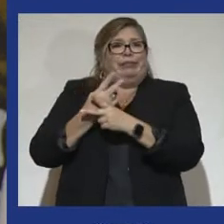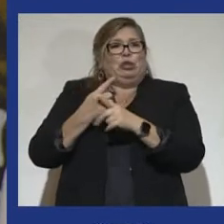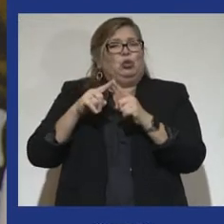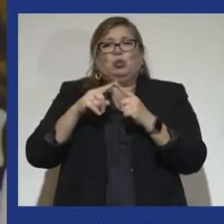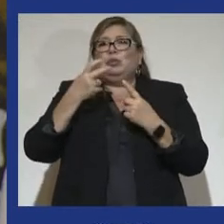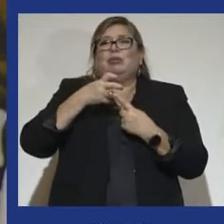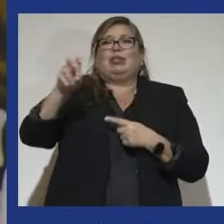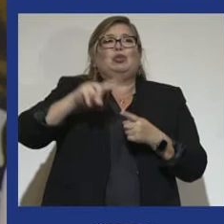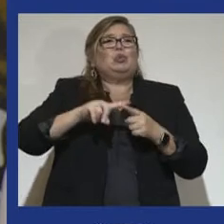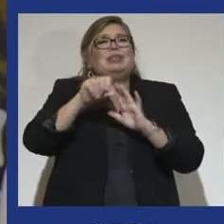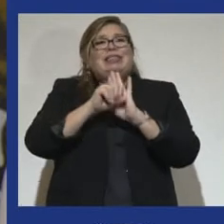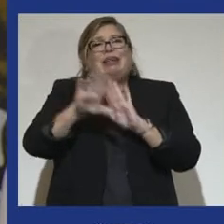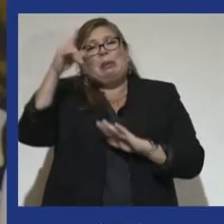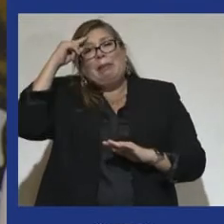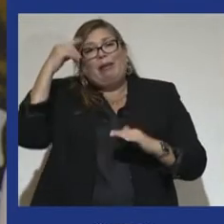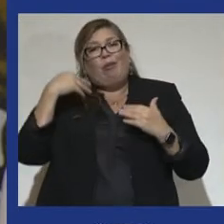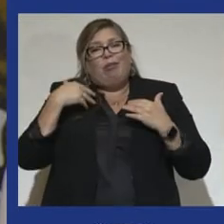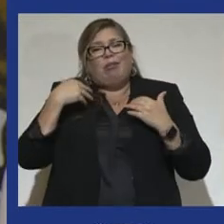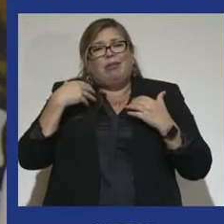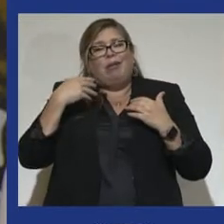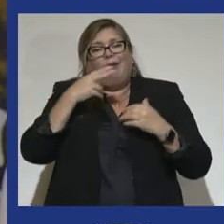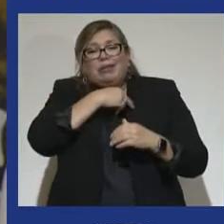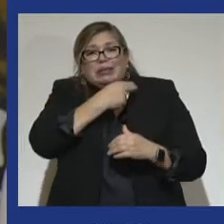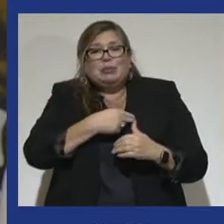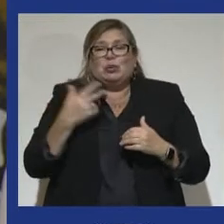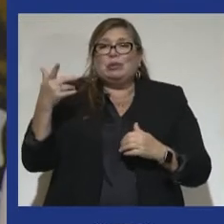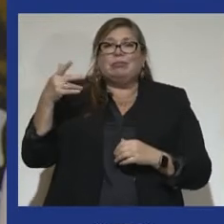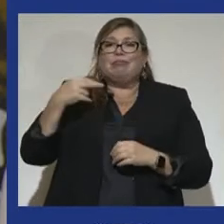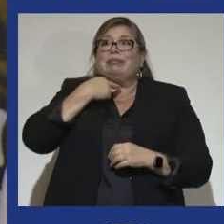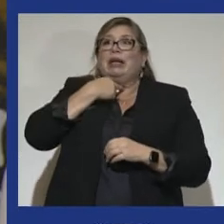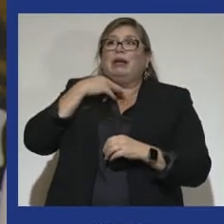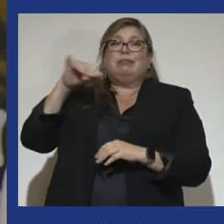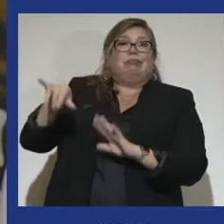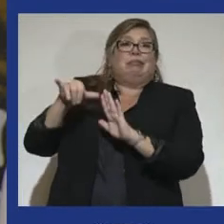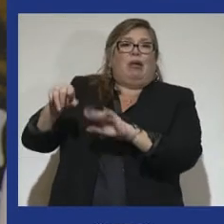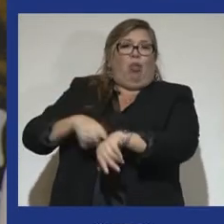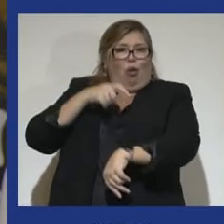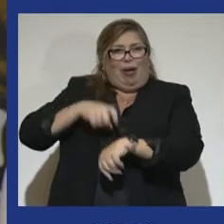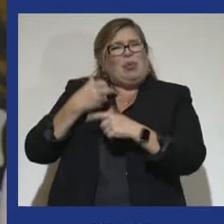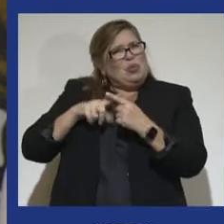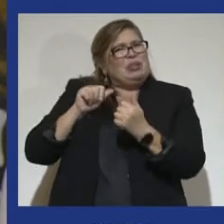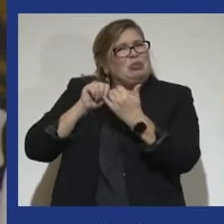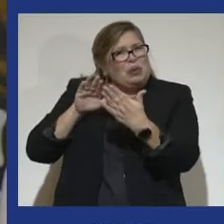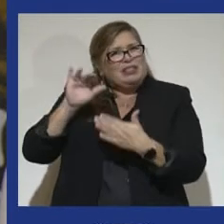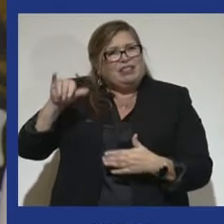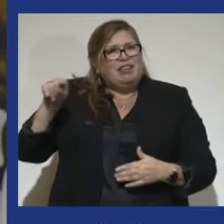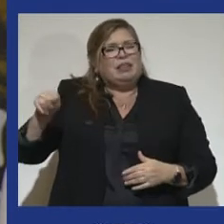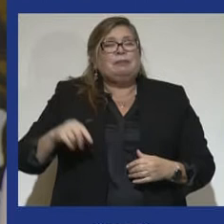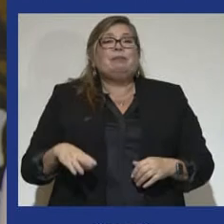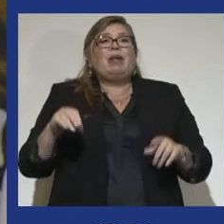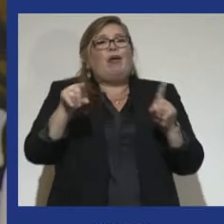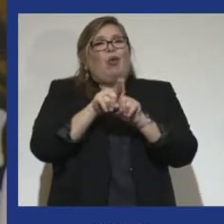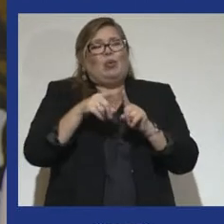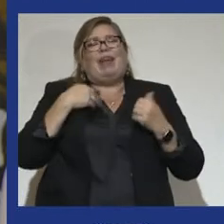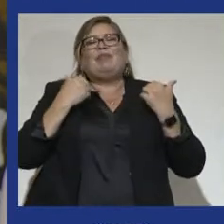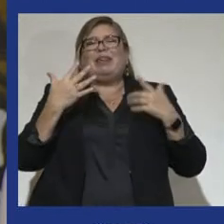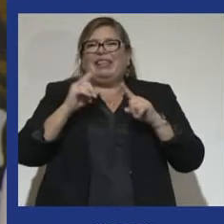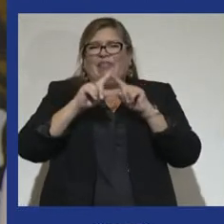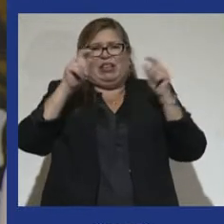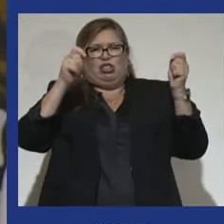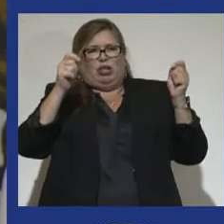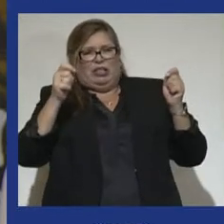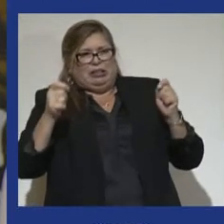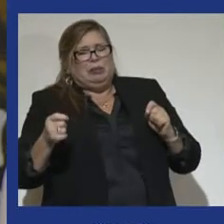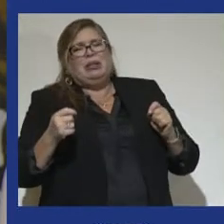cárceles esperando a ser trasladados a hospitales psiquiátricos etcétera también tenemos otros ajustes